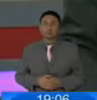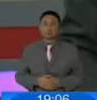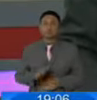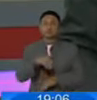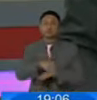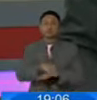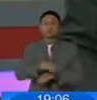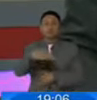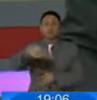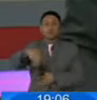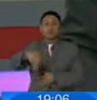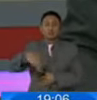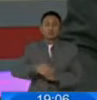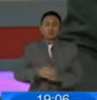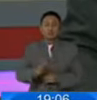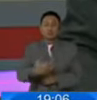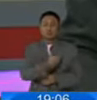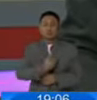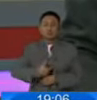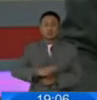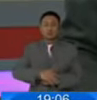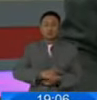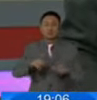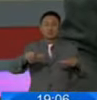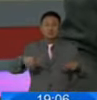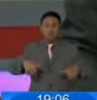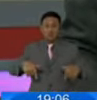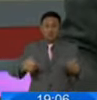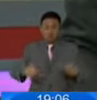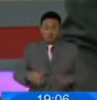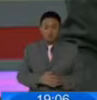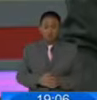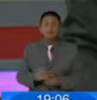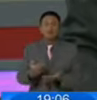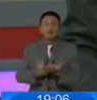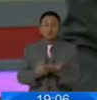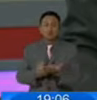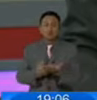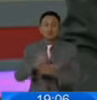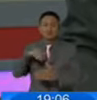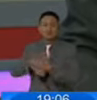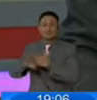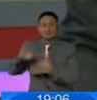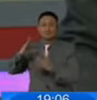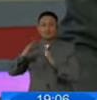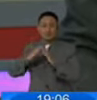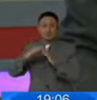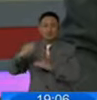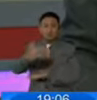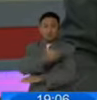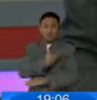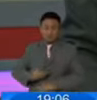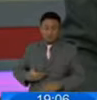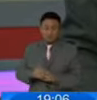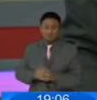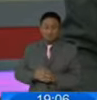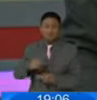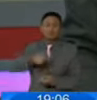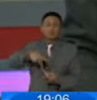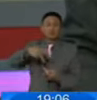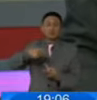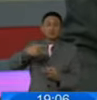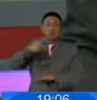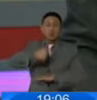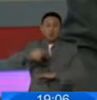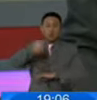Y la tarde de ese miércoles, el presidente de la República, Lenín Moreno, mantuvo reuniones en el Palacio de Carondelet con el prefecto del Guayas,